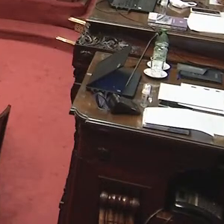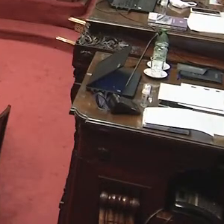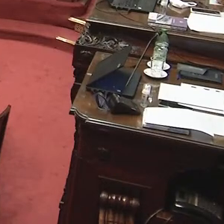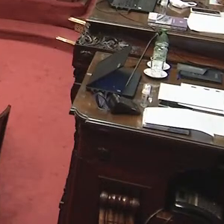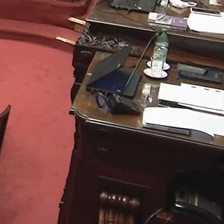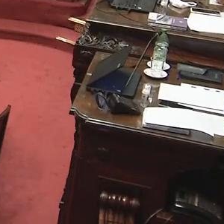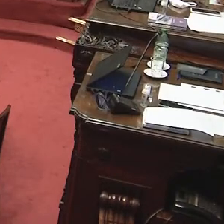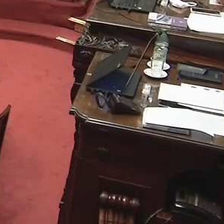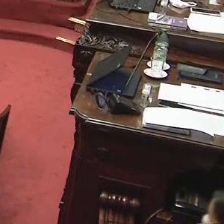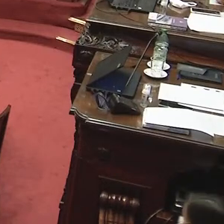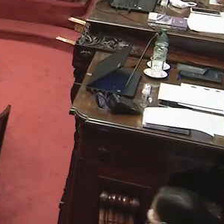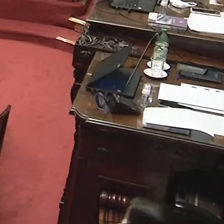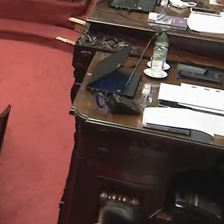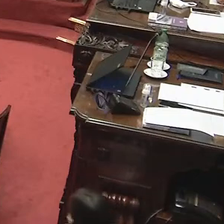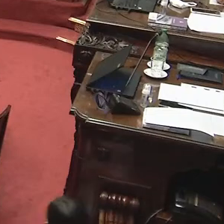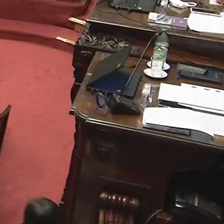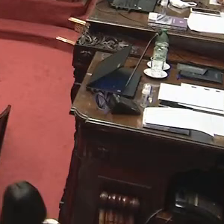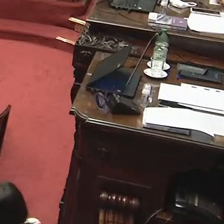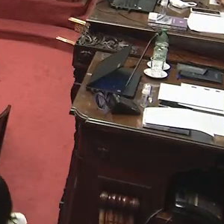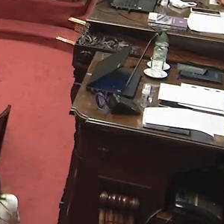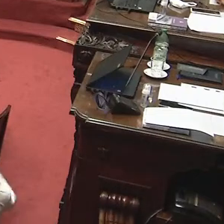muy buenos días